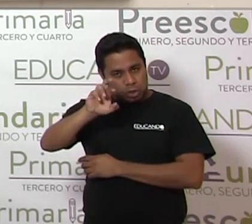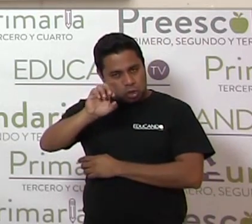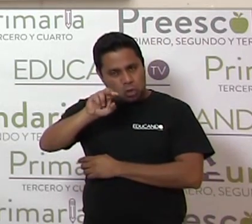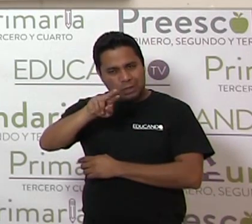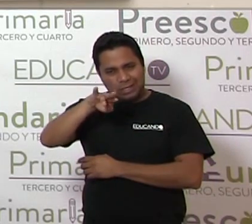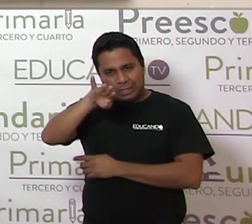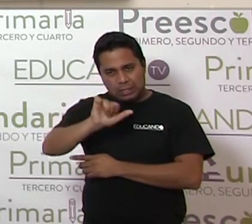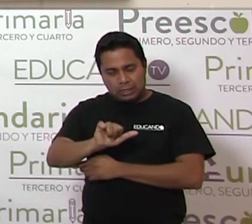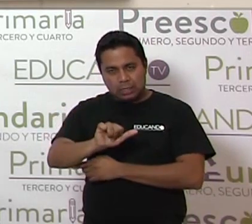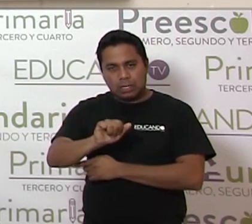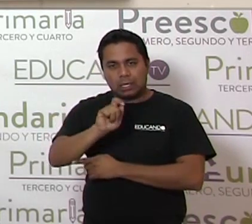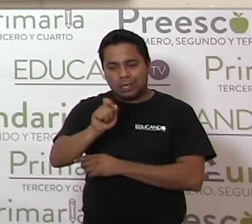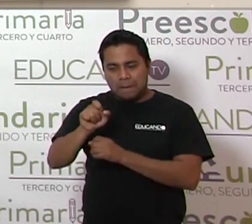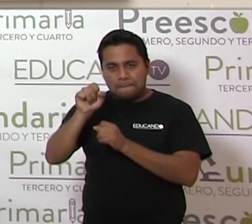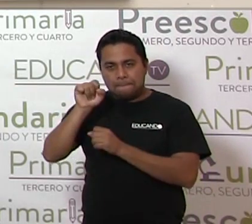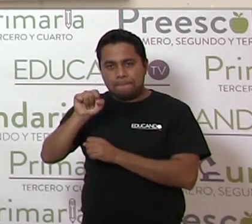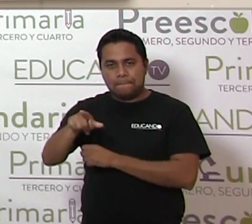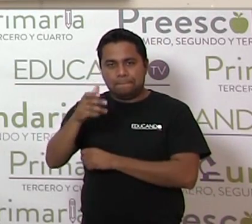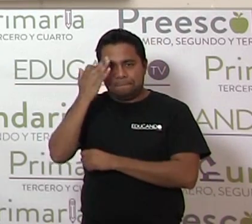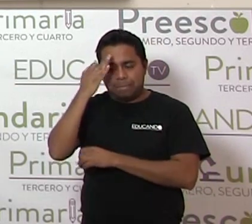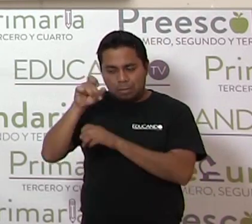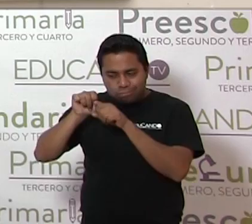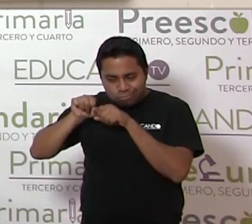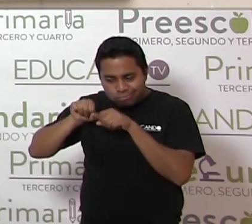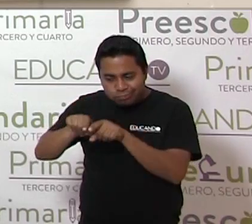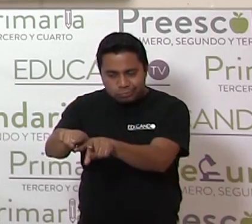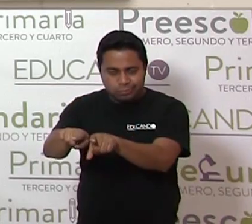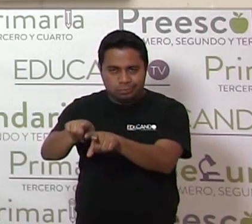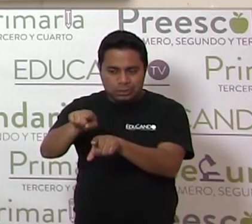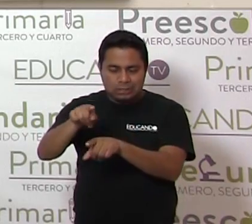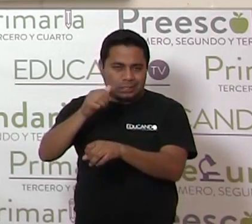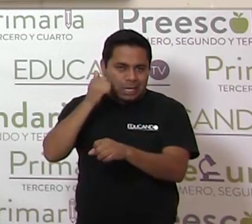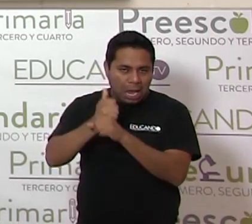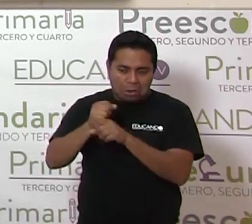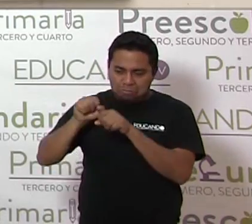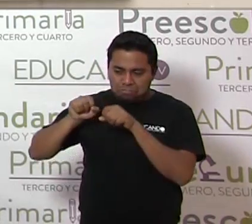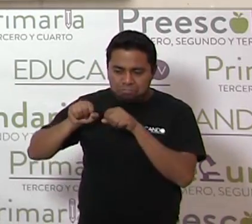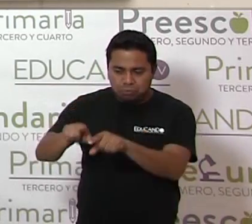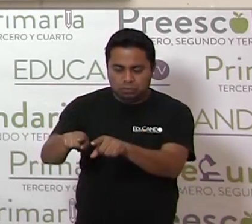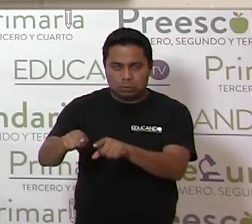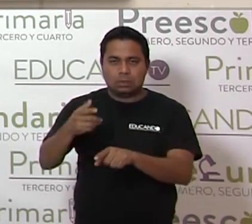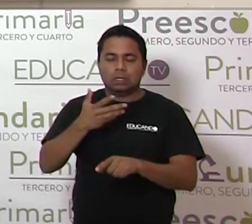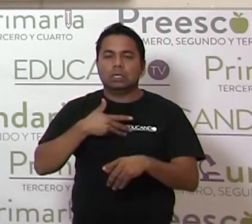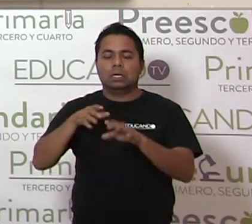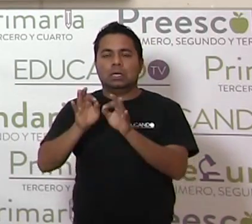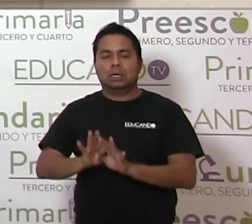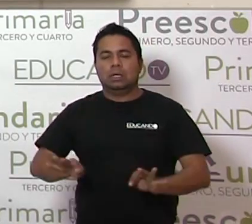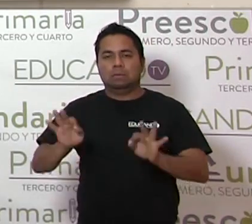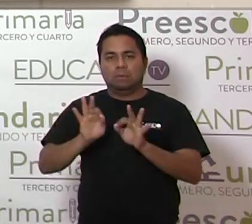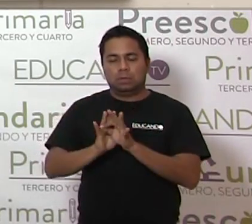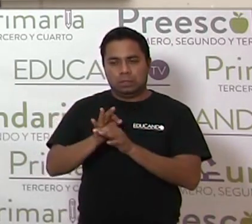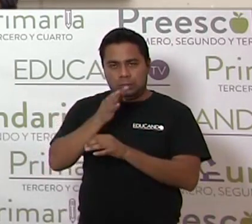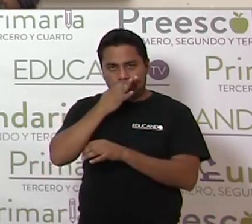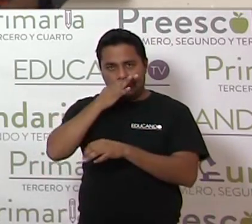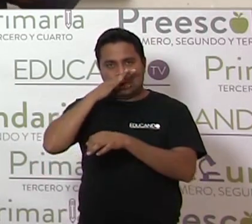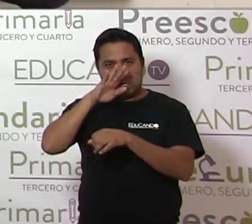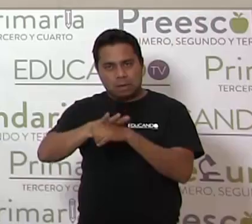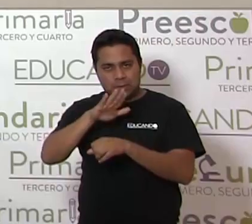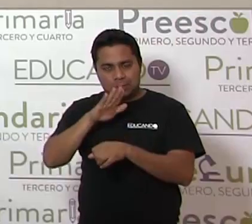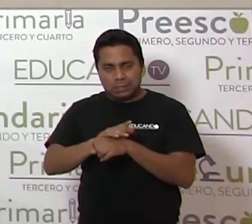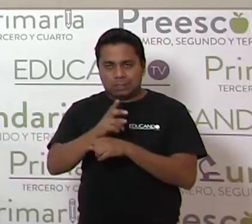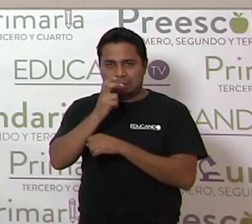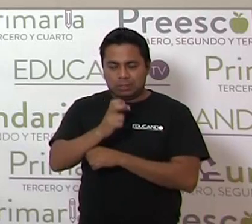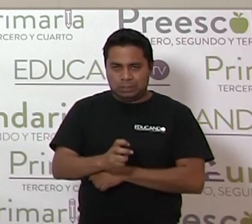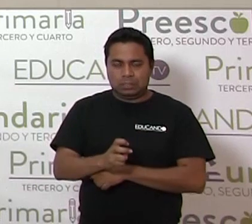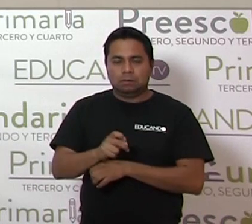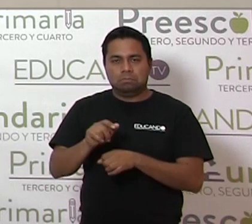acontecimientos paralelos que ocurrieron en los mismos años. Es muy importante definir esta parte porque